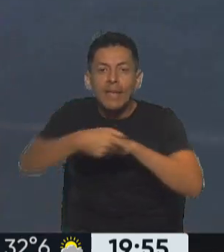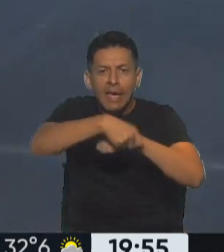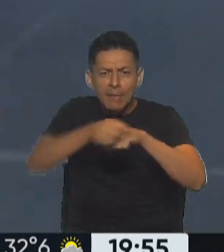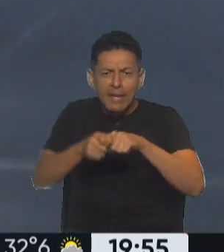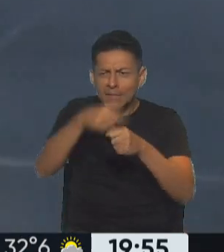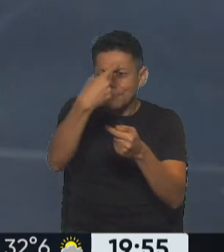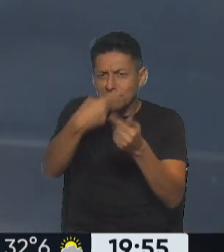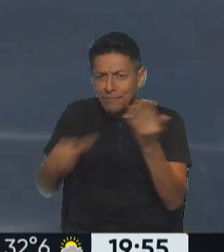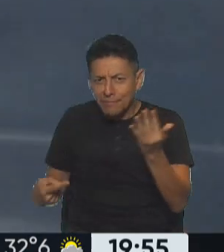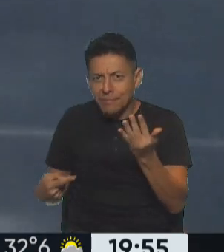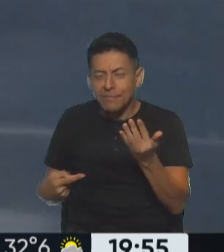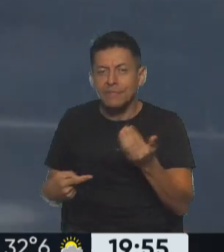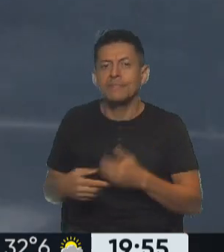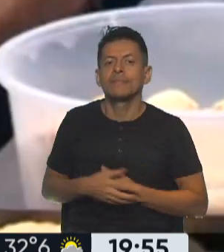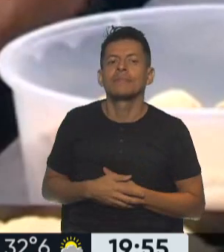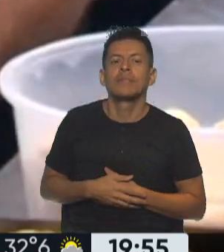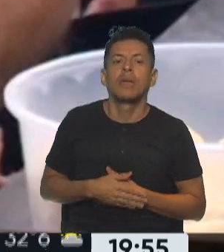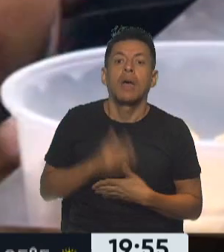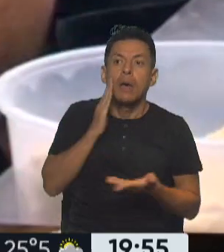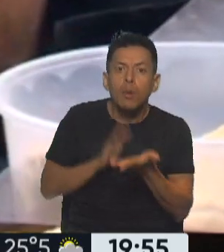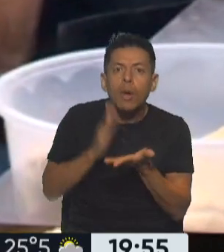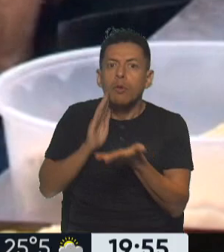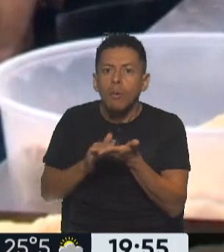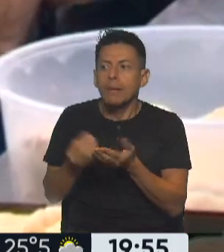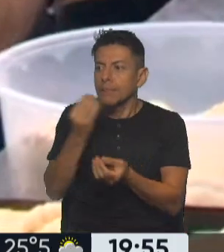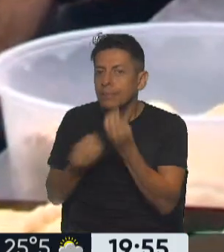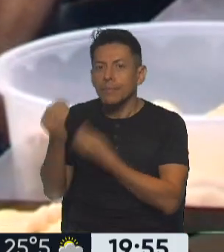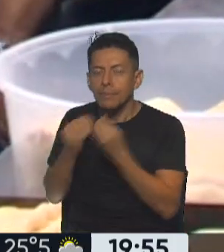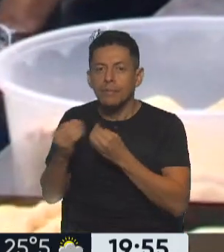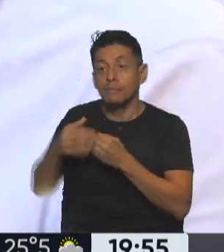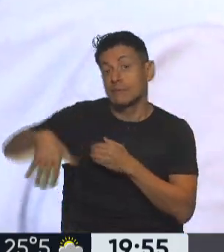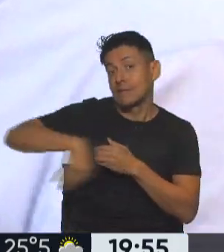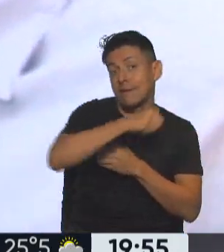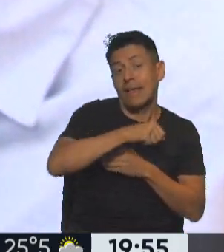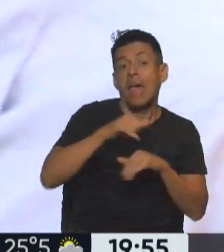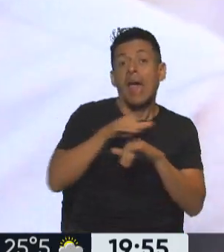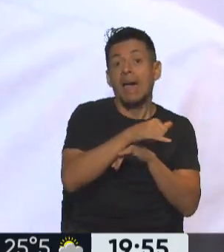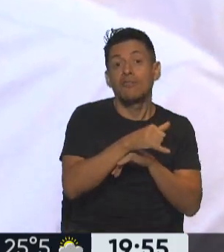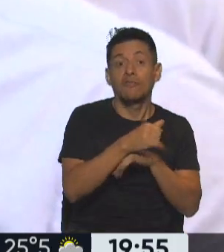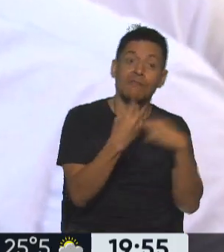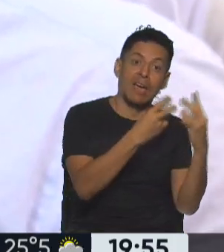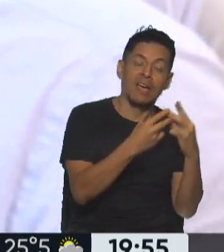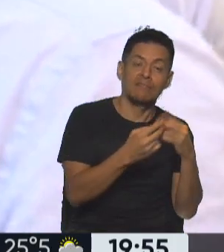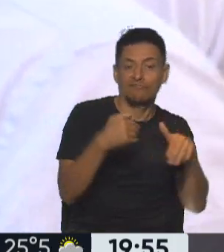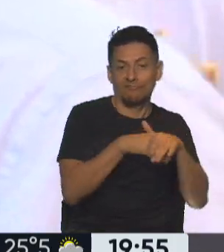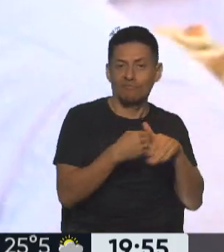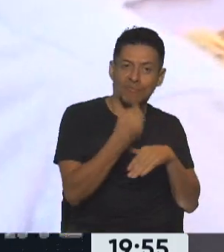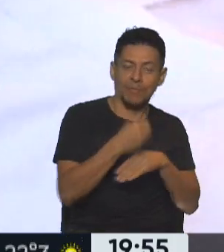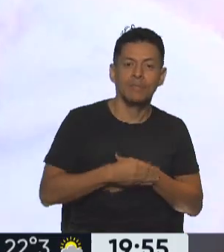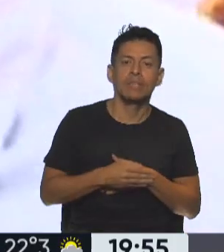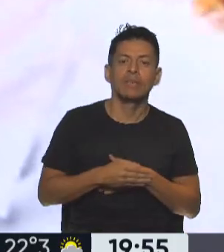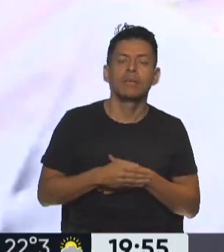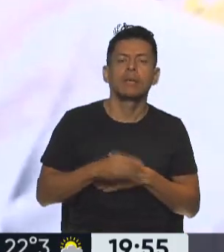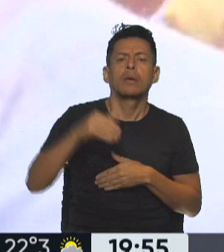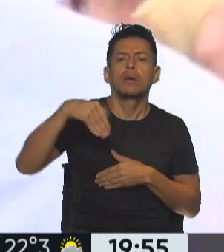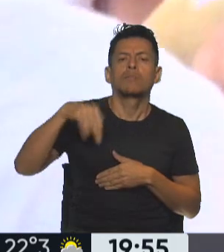ejemplo, la de Corvina, de la zona. Las probó y se las llevó, ahora se las comerá en el avión. Y por ahora de mondongo, carne cortada, cuchillo.